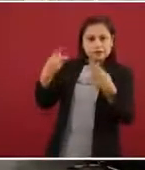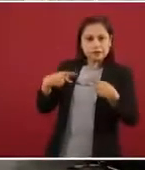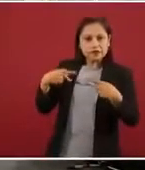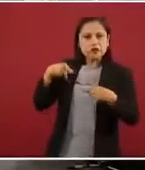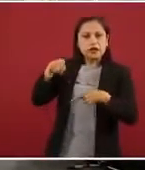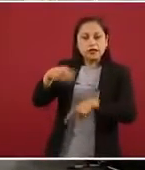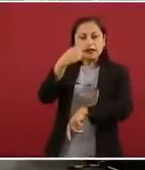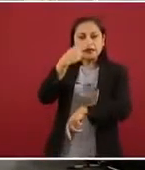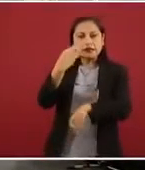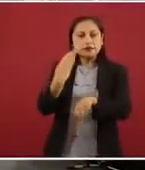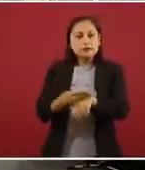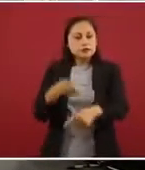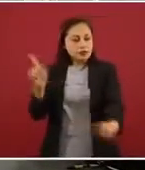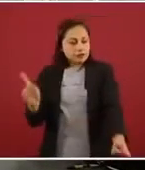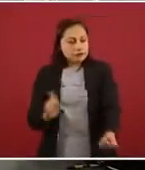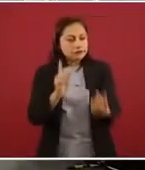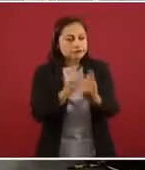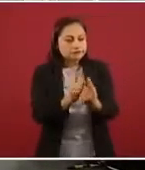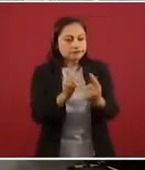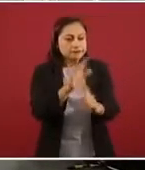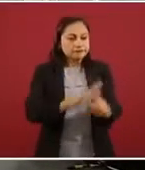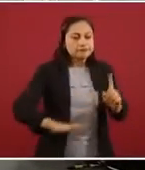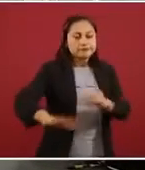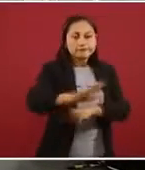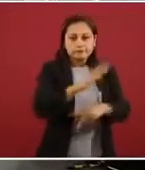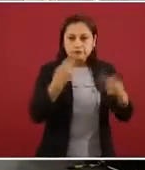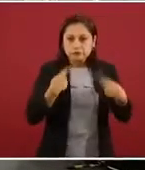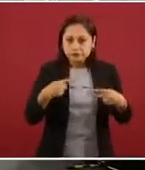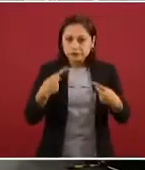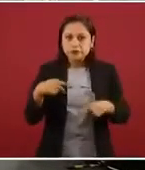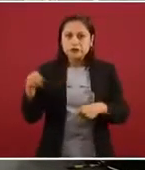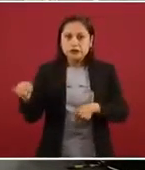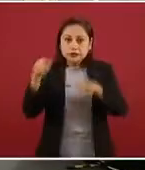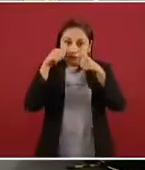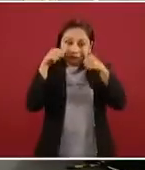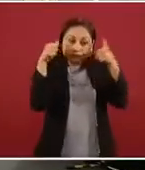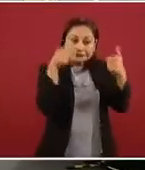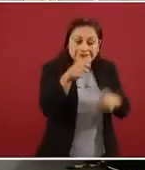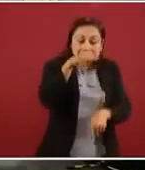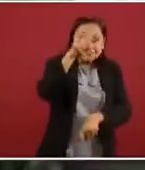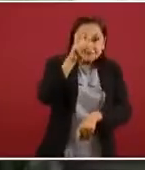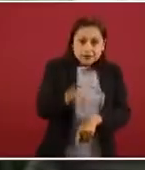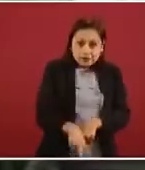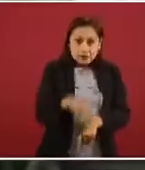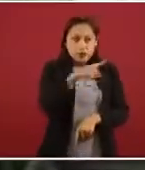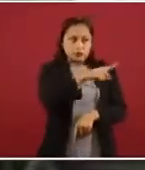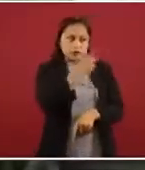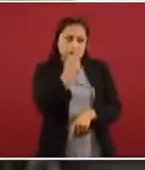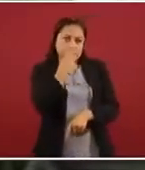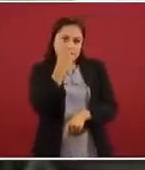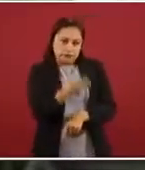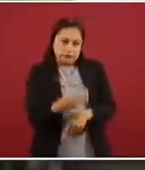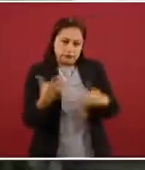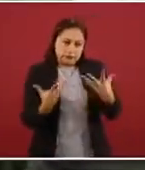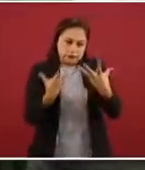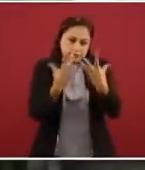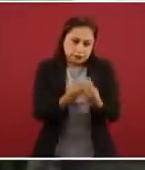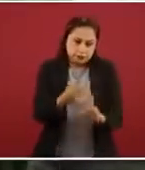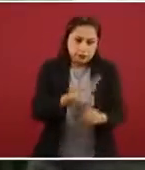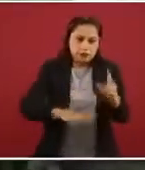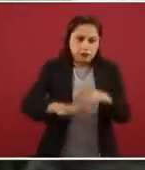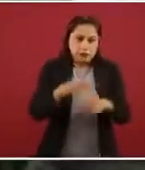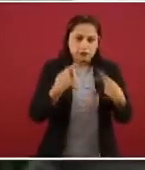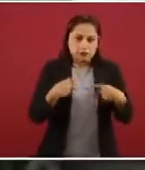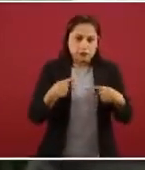cercanía con el pueblo, con la gente, estén ocupados por ciudadanos, como usted dice, gobernar con el pueblo, y no por